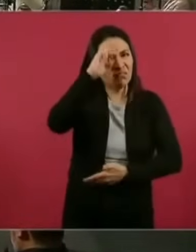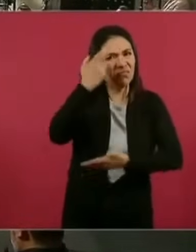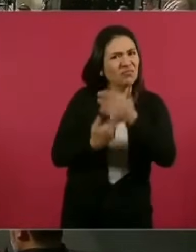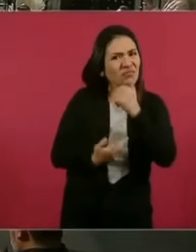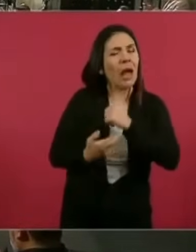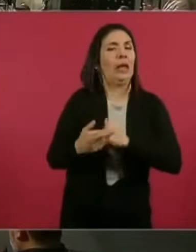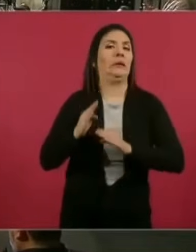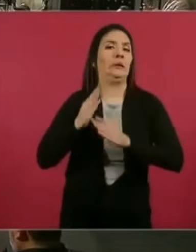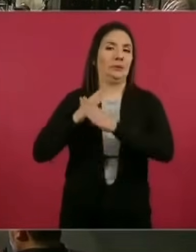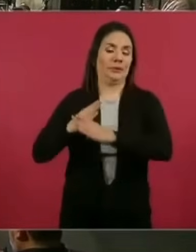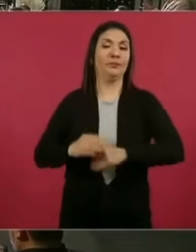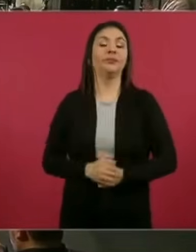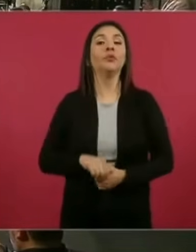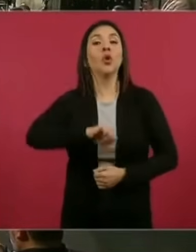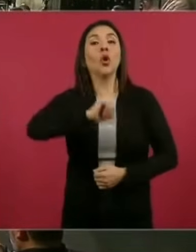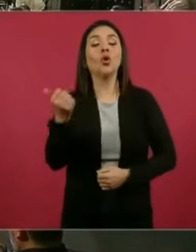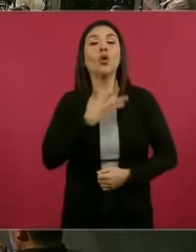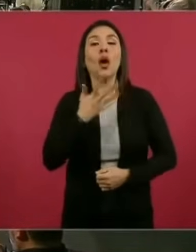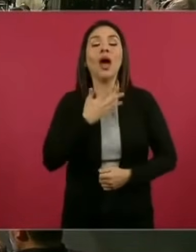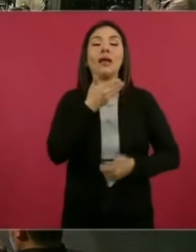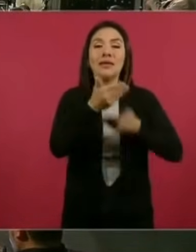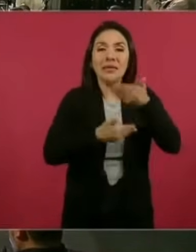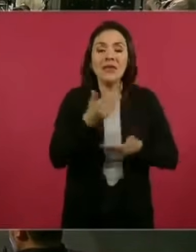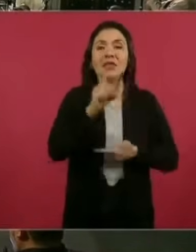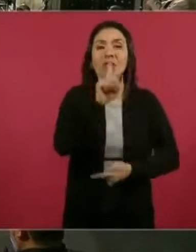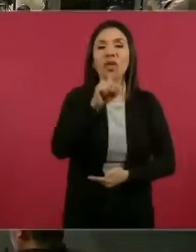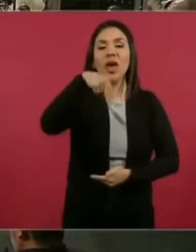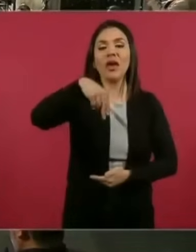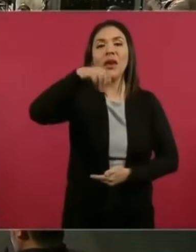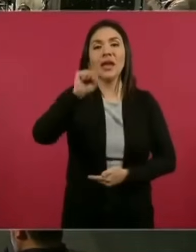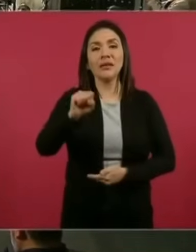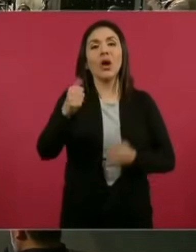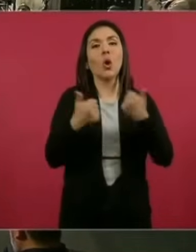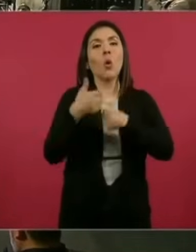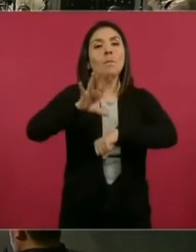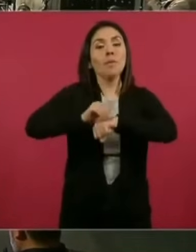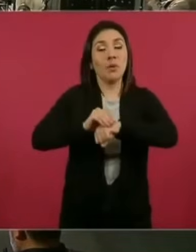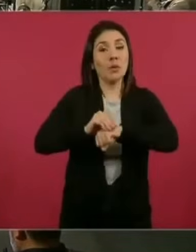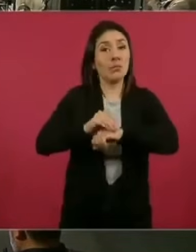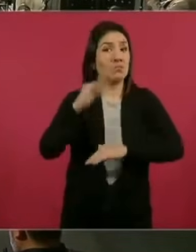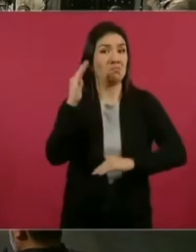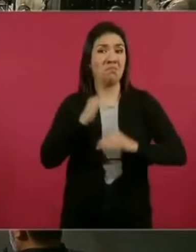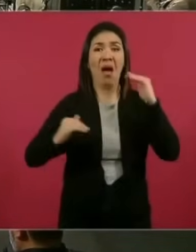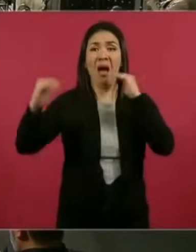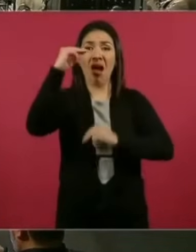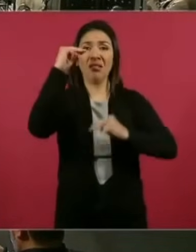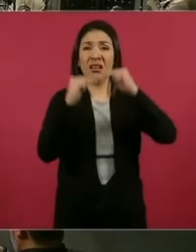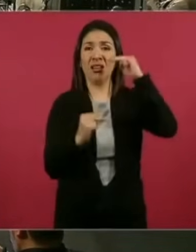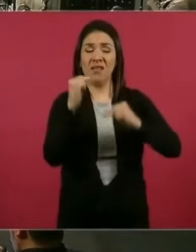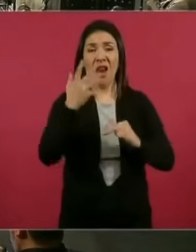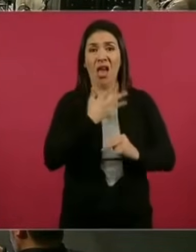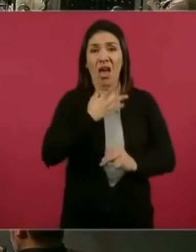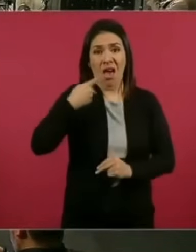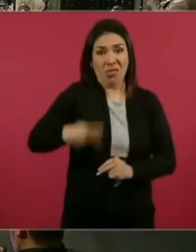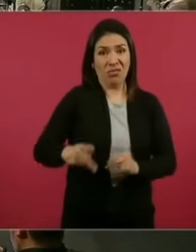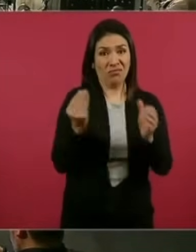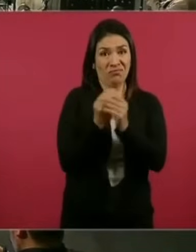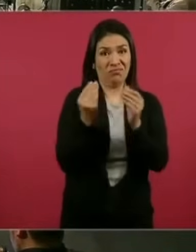tenemos servicio de DNS autoritativo con el máximo nivel que existe en este